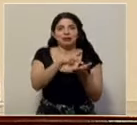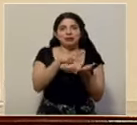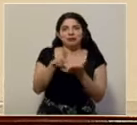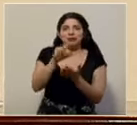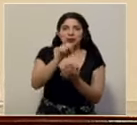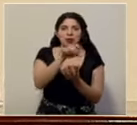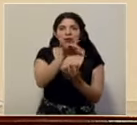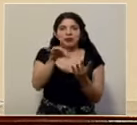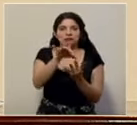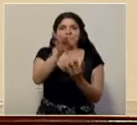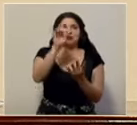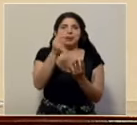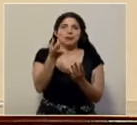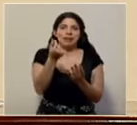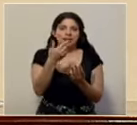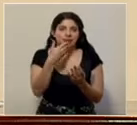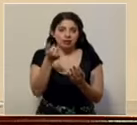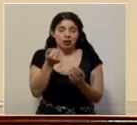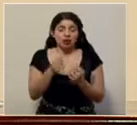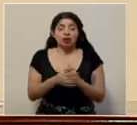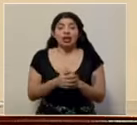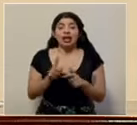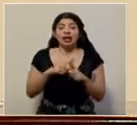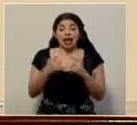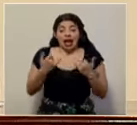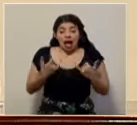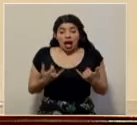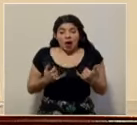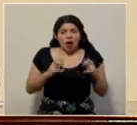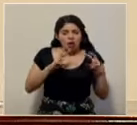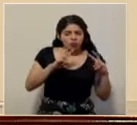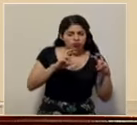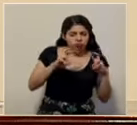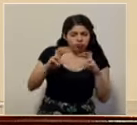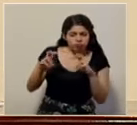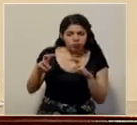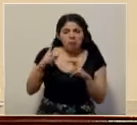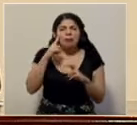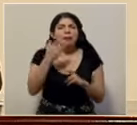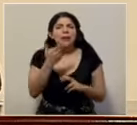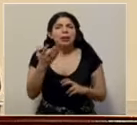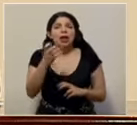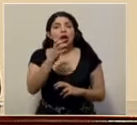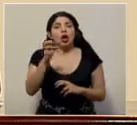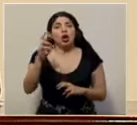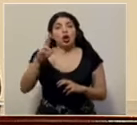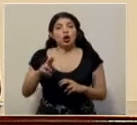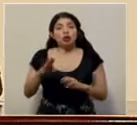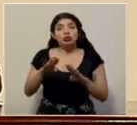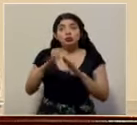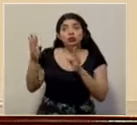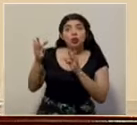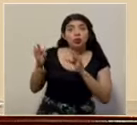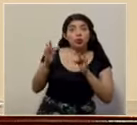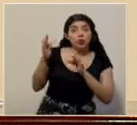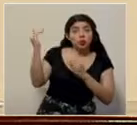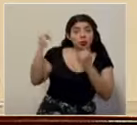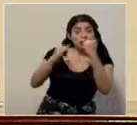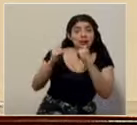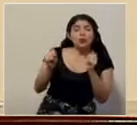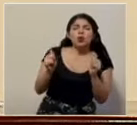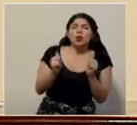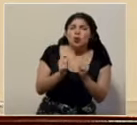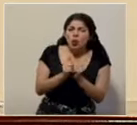además, este análisis cuidadoso que estamos haciendo para que Costa Rica permita el ingreso de turistas muy bien protegidos